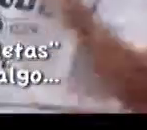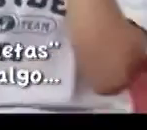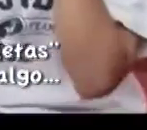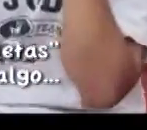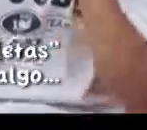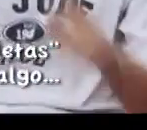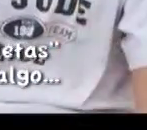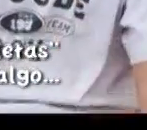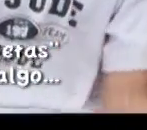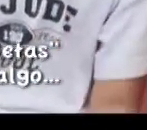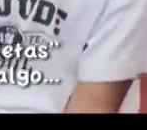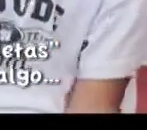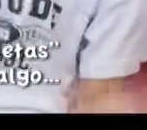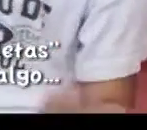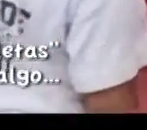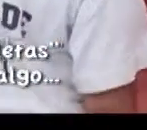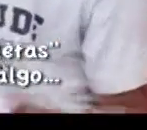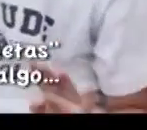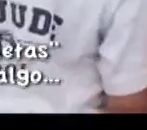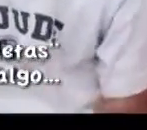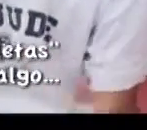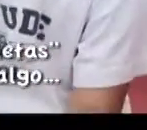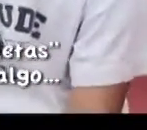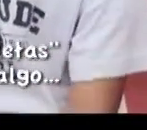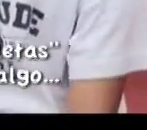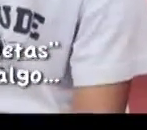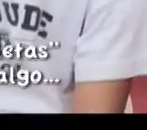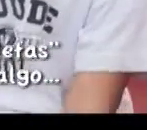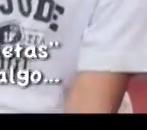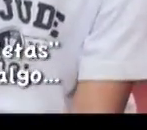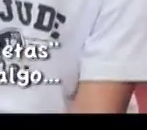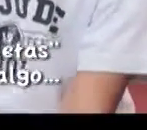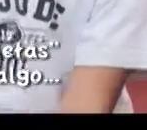Pero hay muchas cosas que puedes hacer con eso. Hasta ahí se puede saltar con las amuletas para un campeonato.